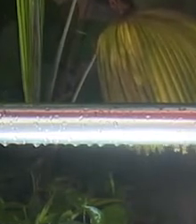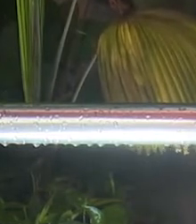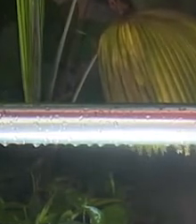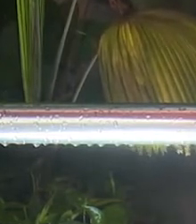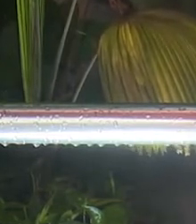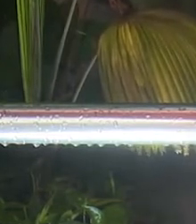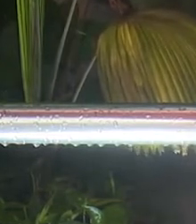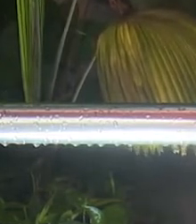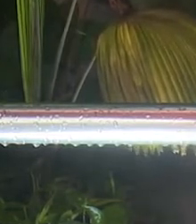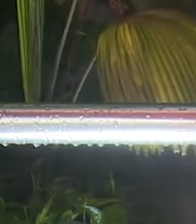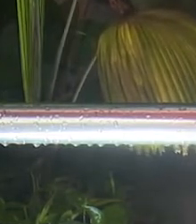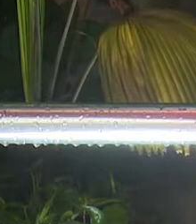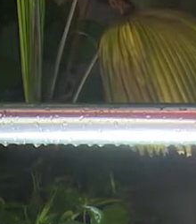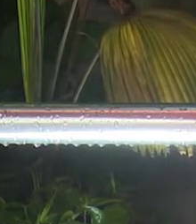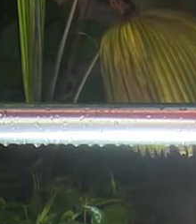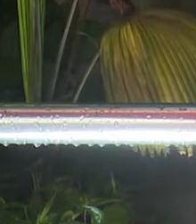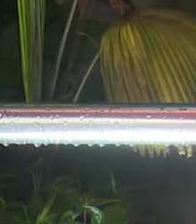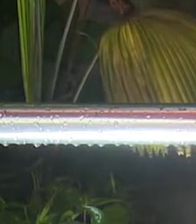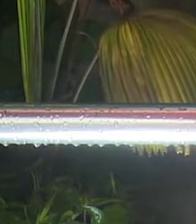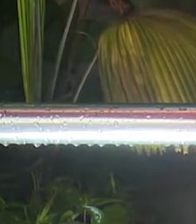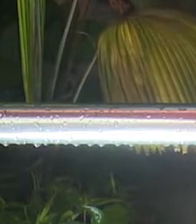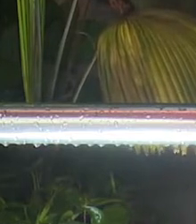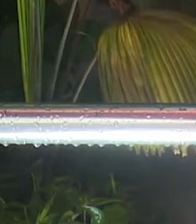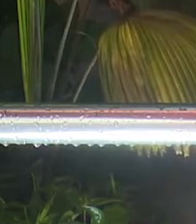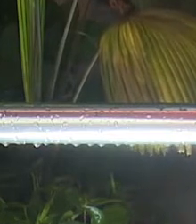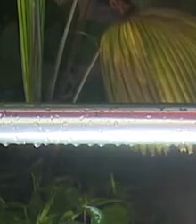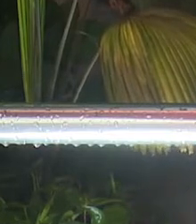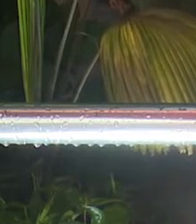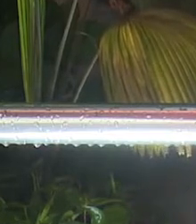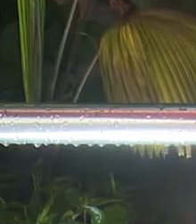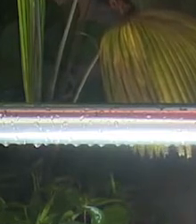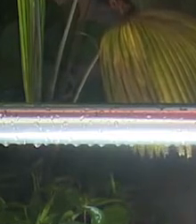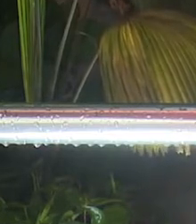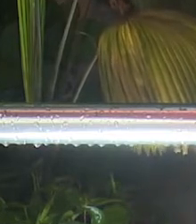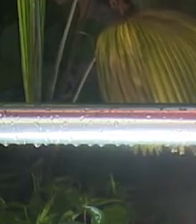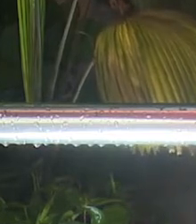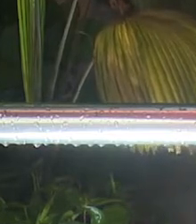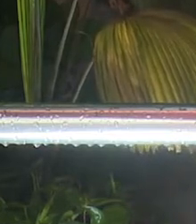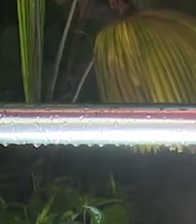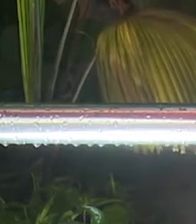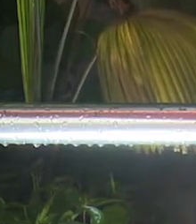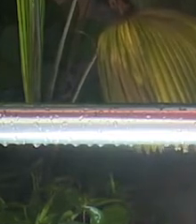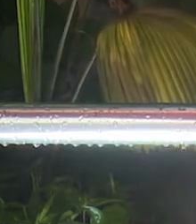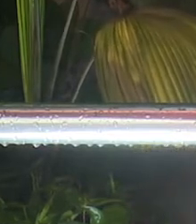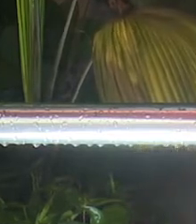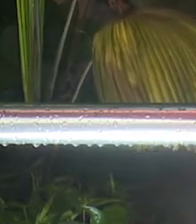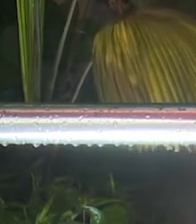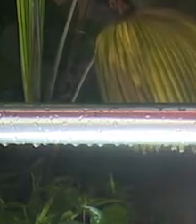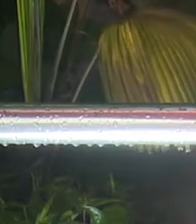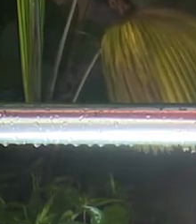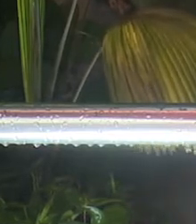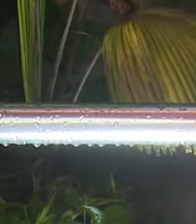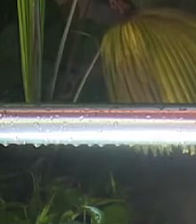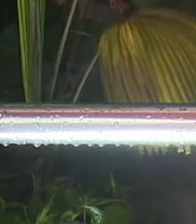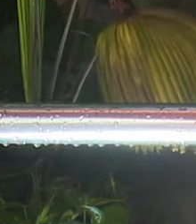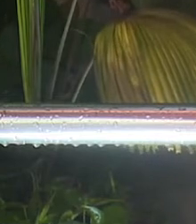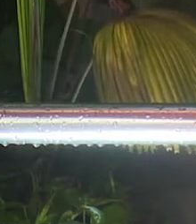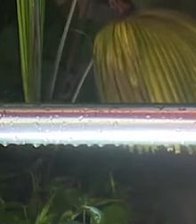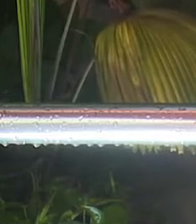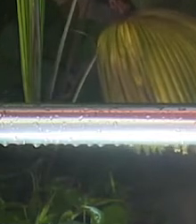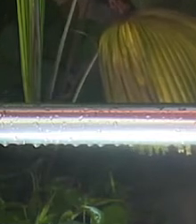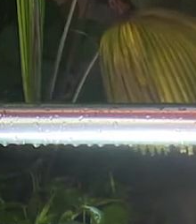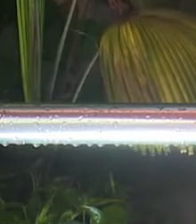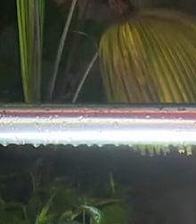se mantiene, al día de hoy, se mantiene de 5 de la mañana a 11 de la noche, es cuando en todo el país se